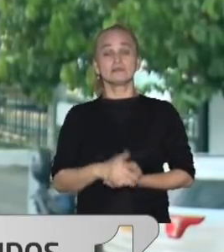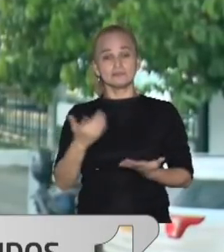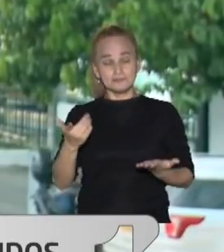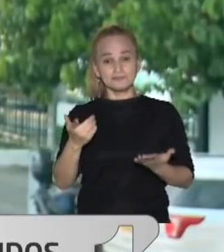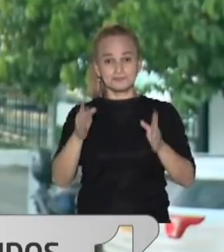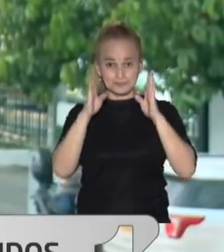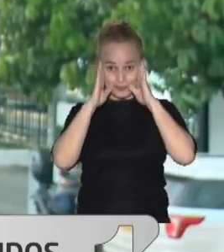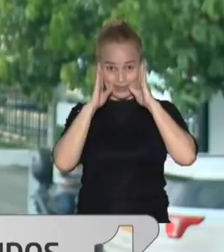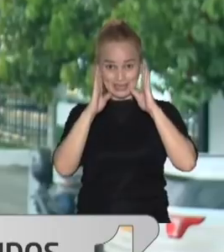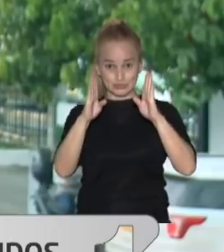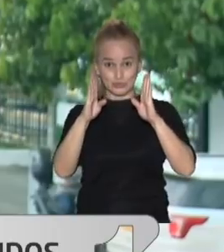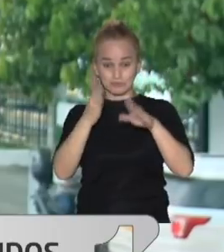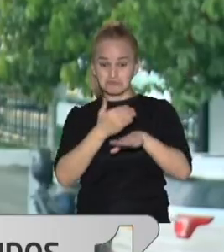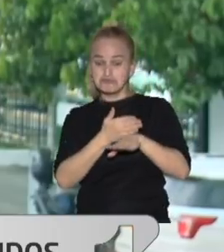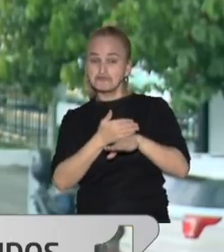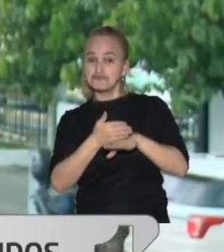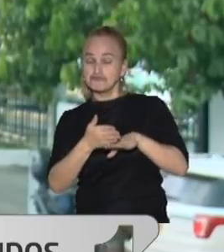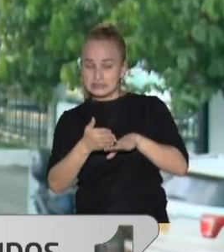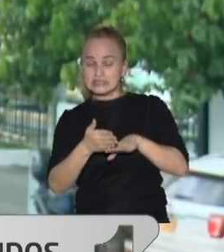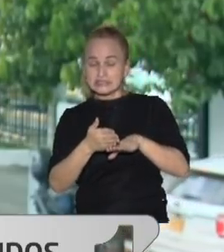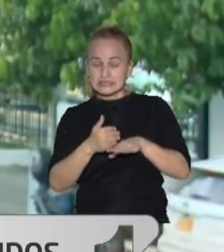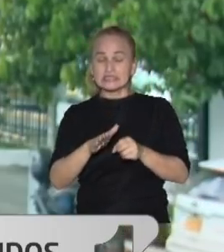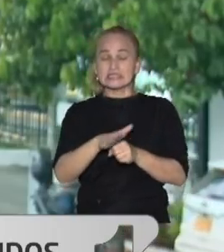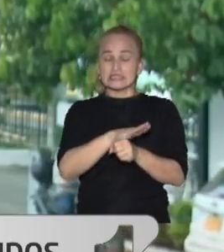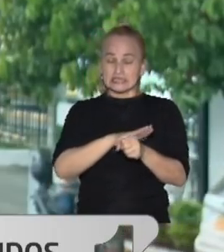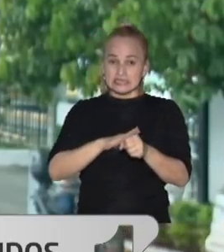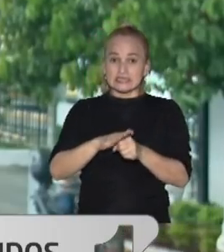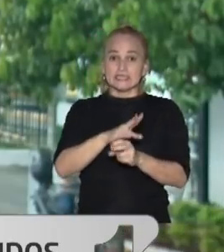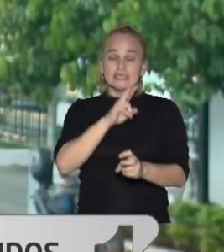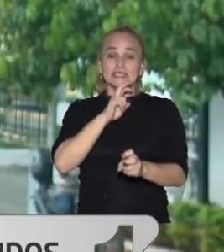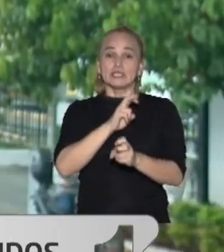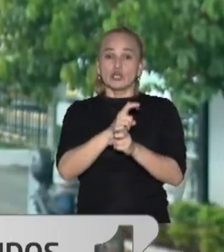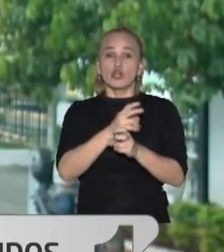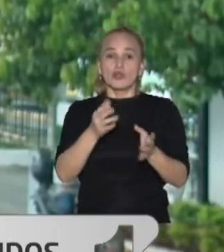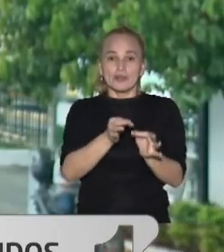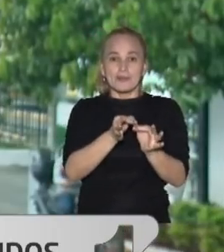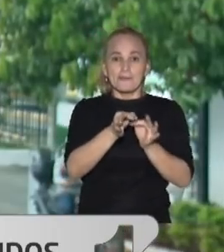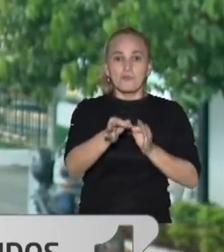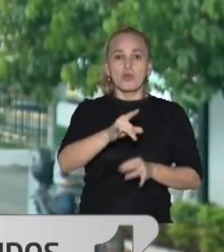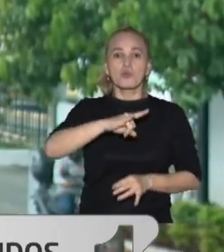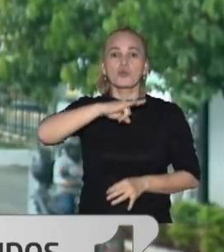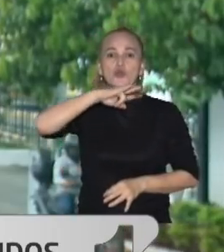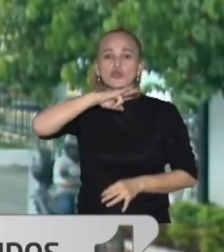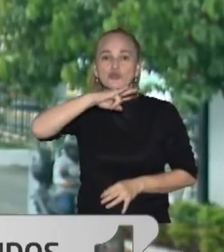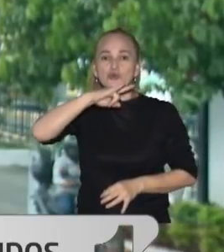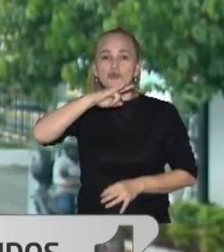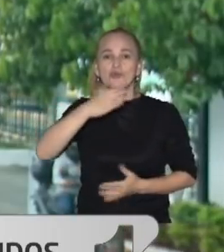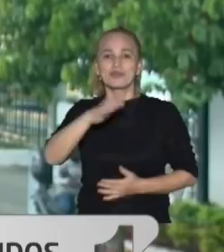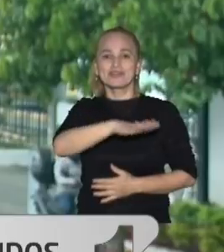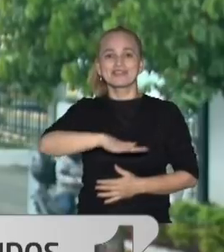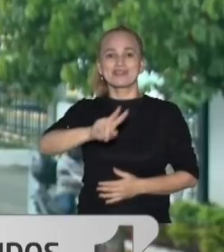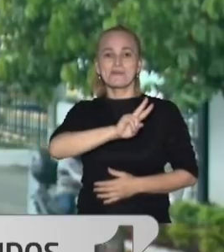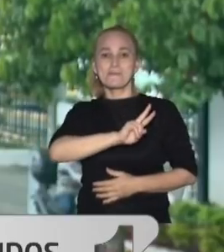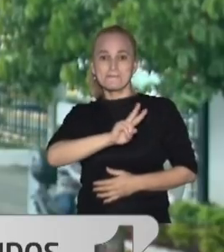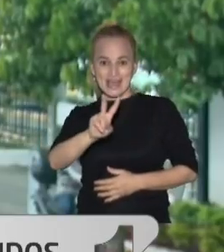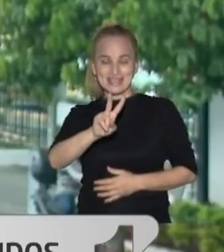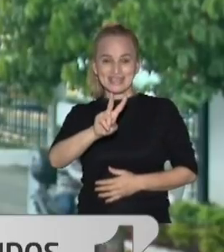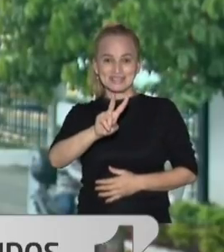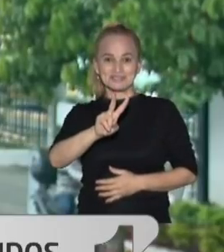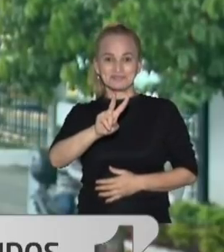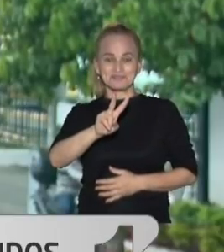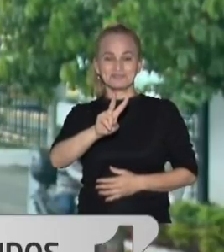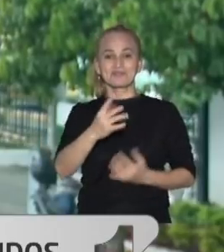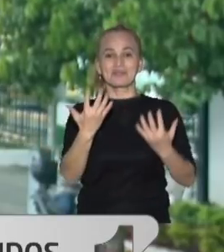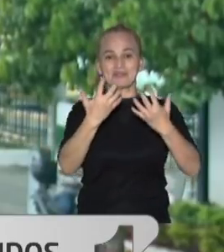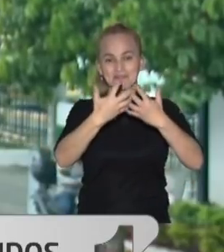Estaremos muy atentos a esta difícil situación por la que atraviesa el municipio de Yumbo en el Valle del Cauca, conocida como la capital industrial